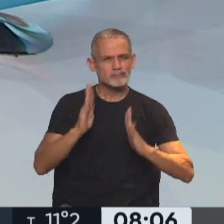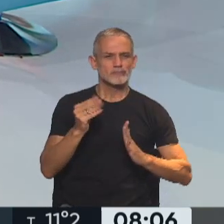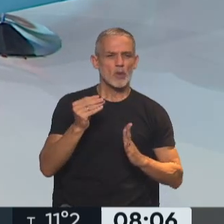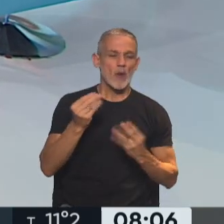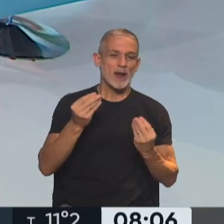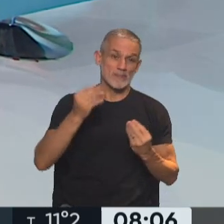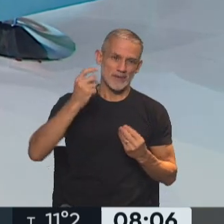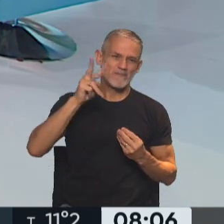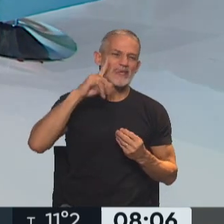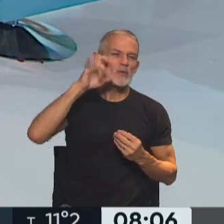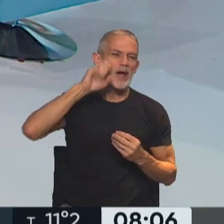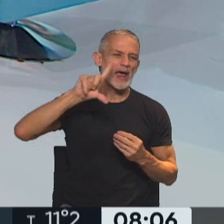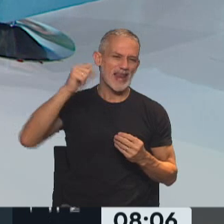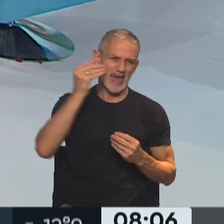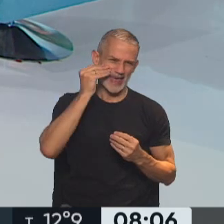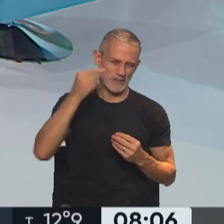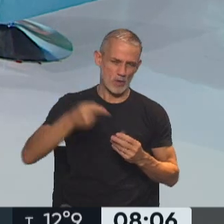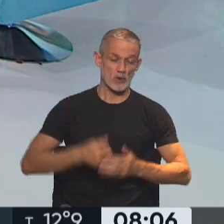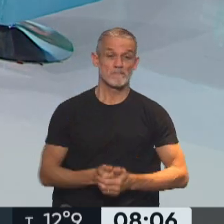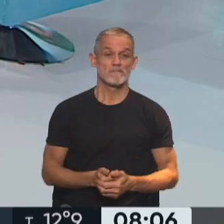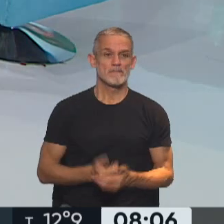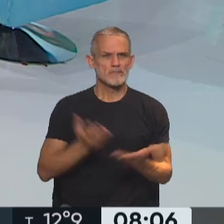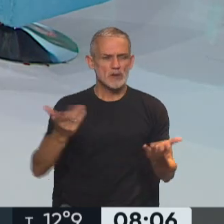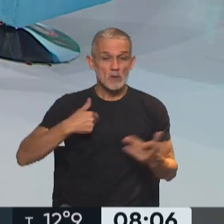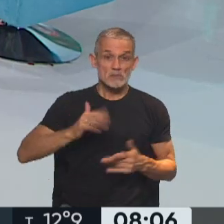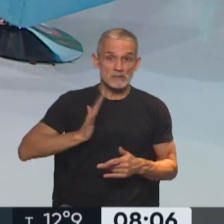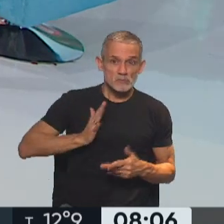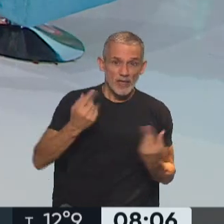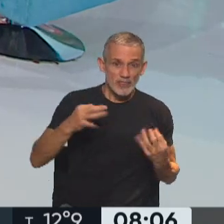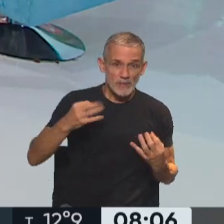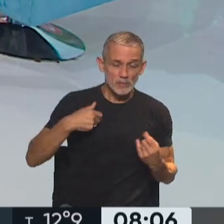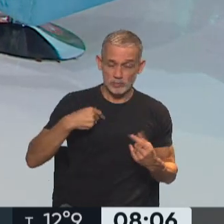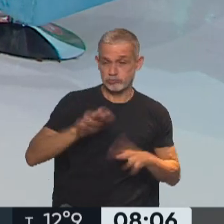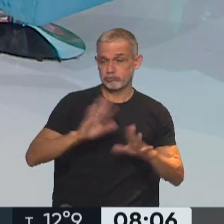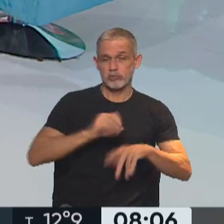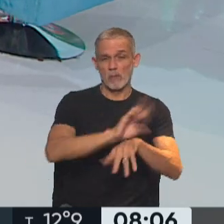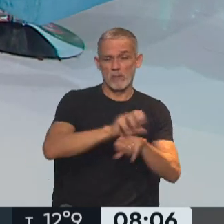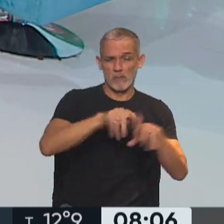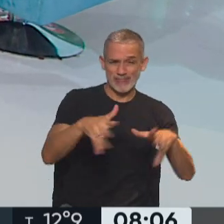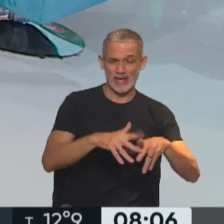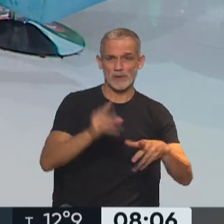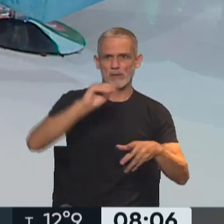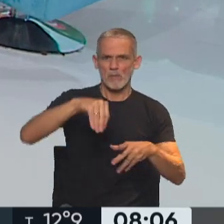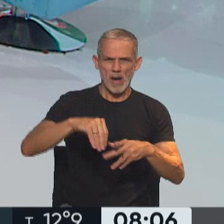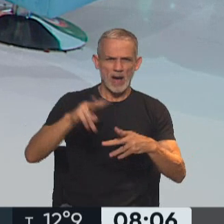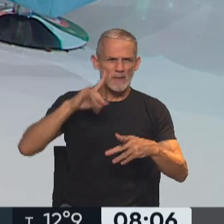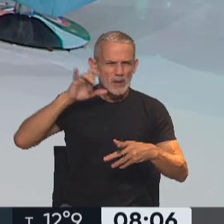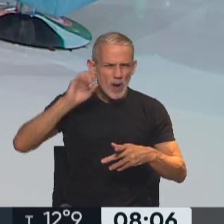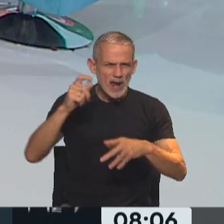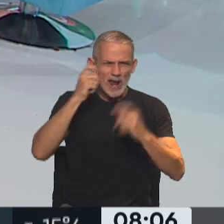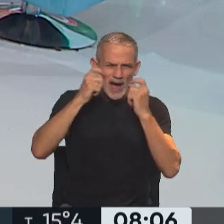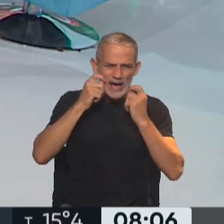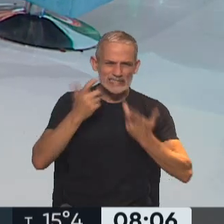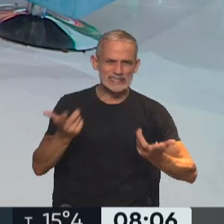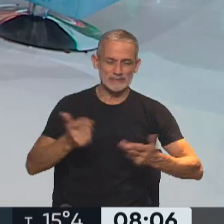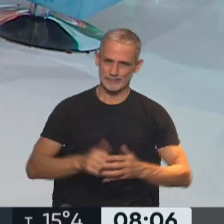la viruela símica. Tenemos que asustarnos porque venimos ya medio golpeados con el tema de la pandemia y ahora se suma la viruela. ¿Qué hacemos? Sí,